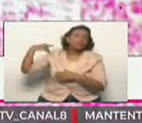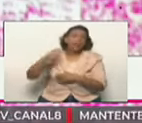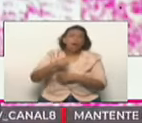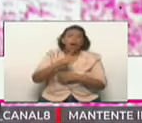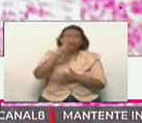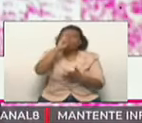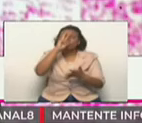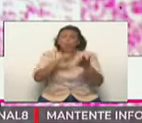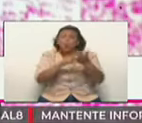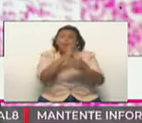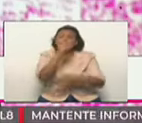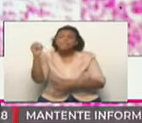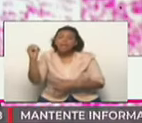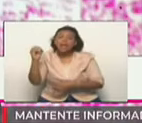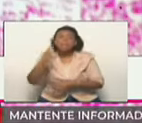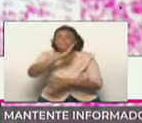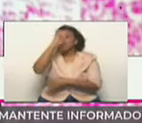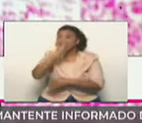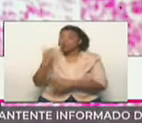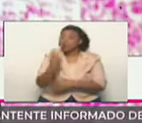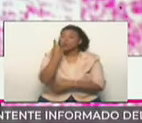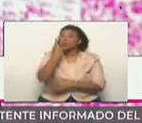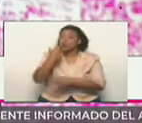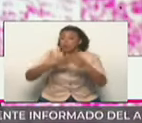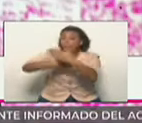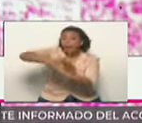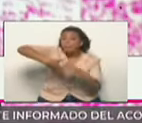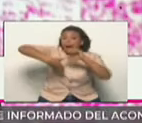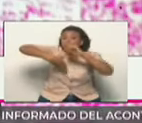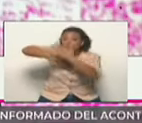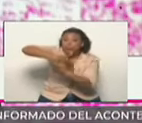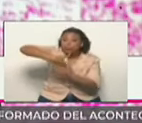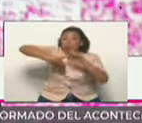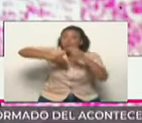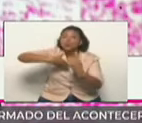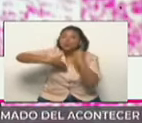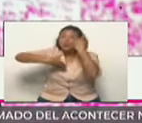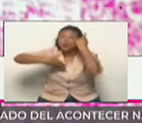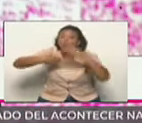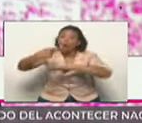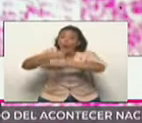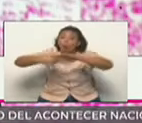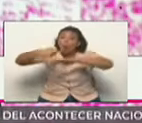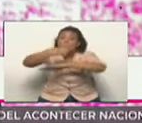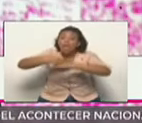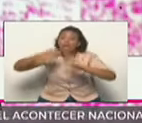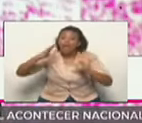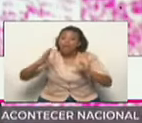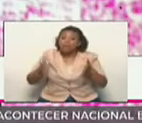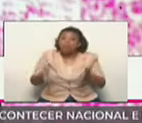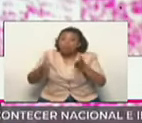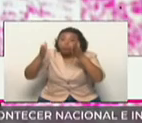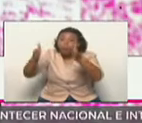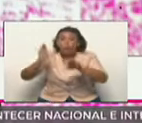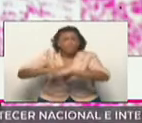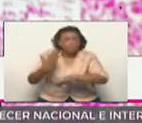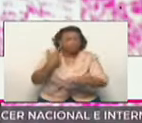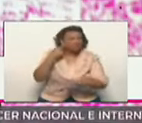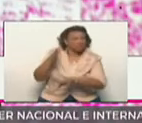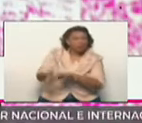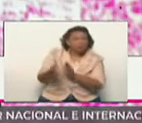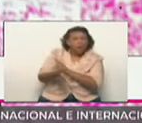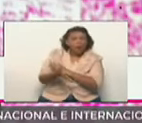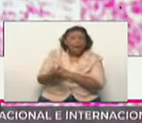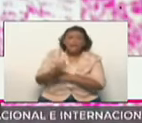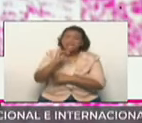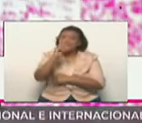2000, Brasil es el único país que lo gobierna un edificio. Entonces Chávez le preguntaba, ¿por qué? ¿Qué?